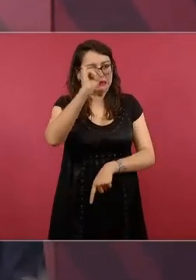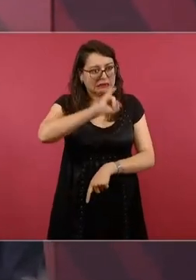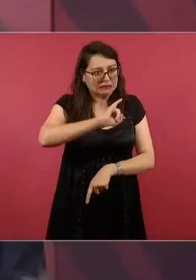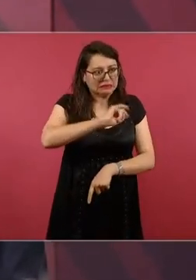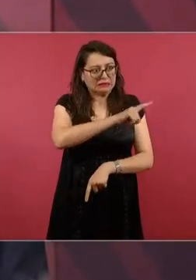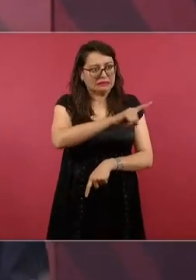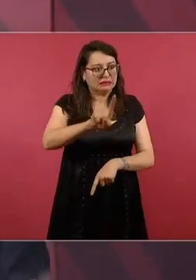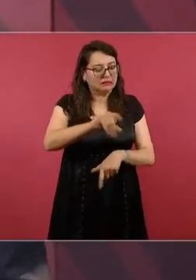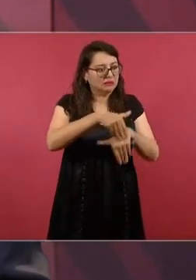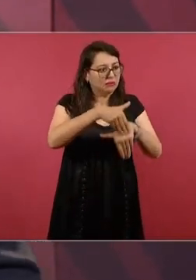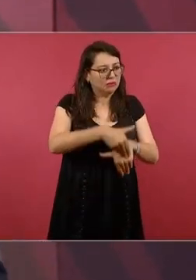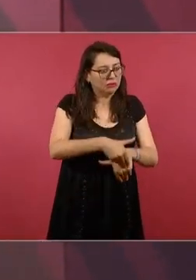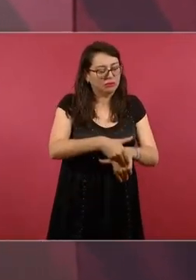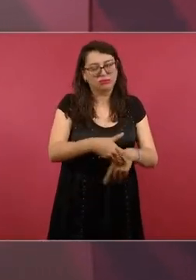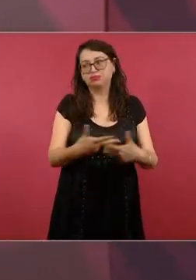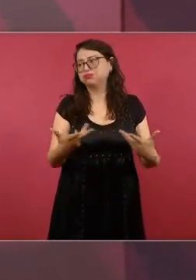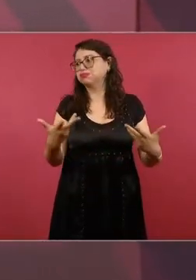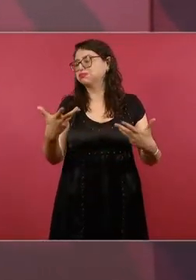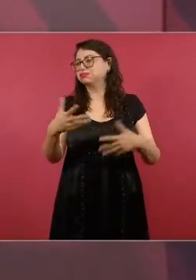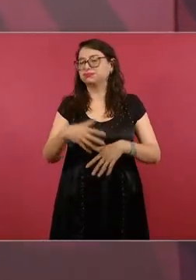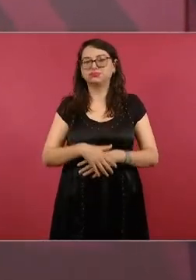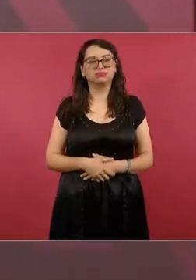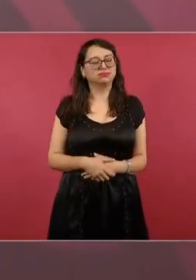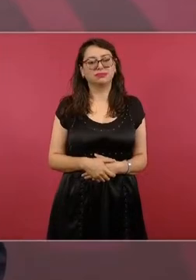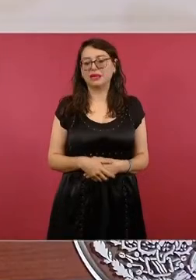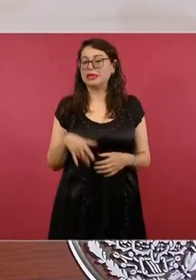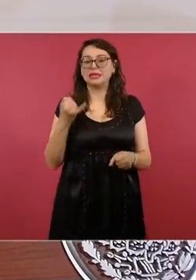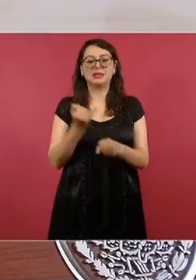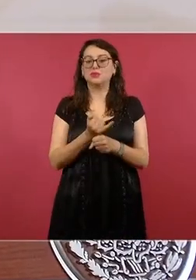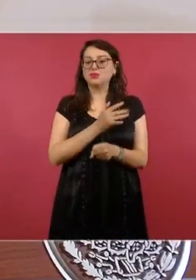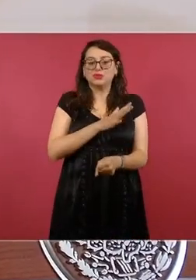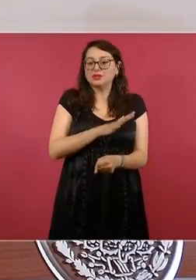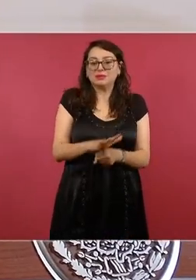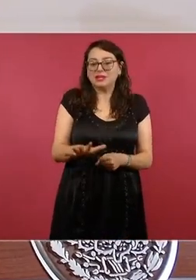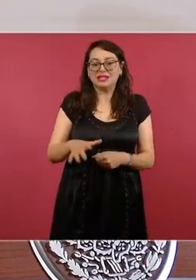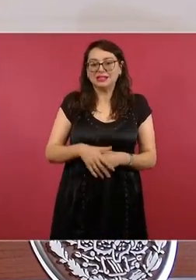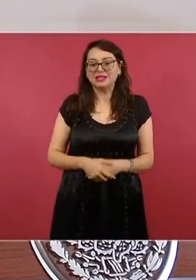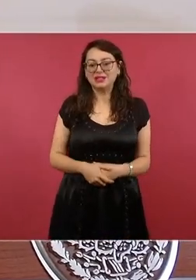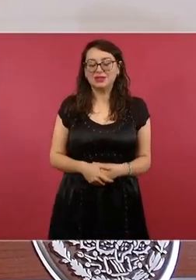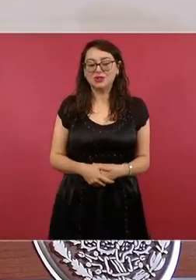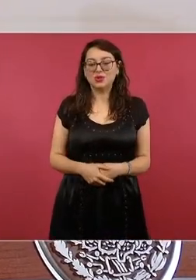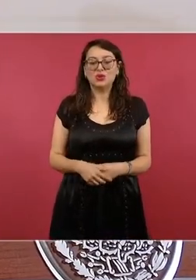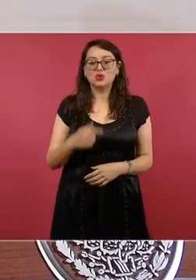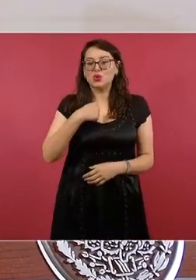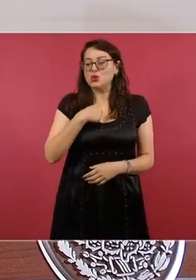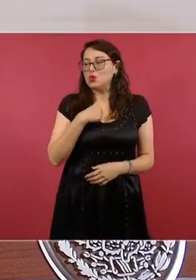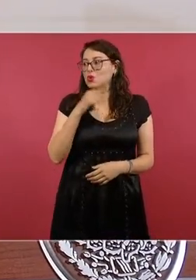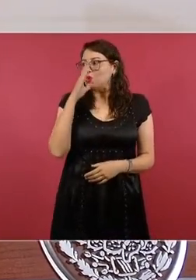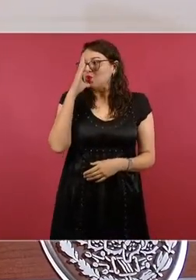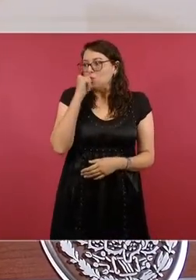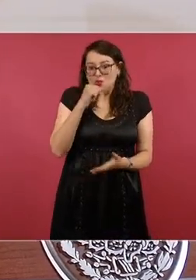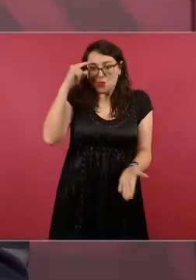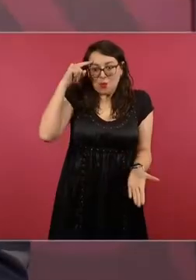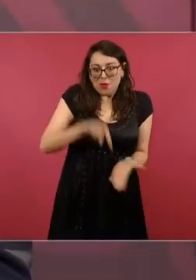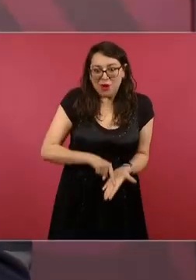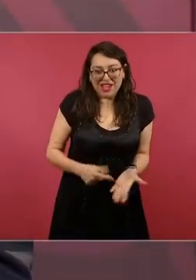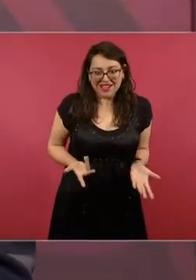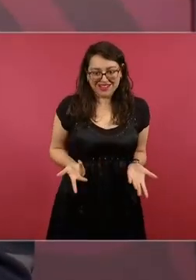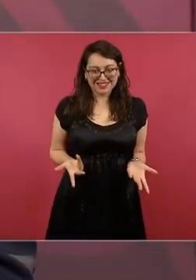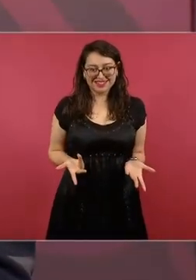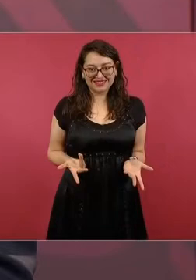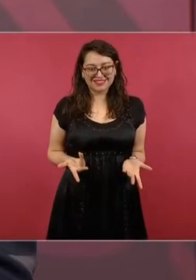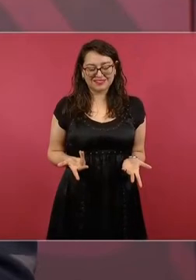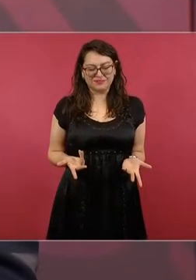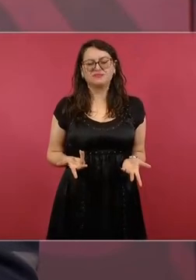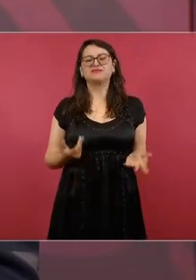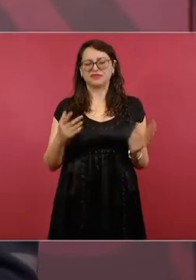pensar y sostuve que él iba a influir, que iba a ser